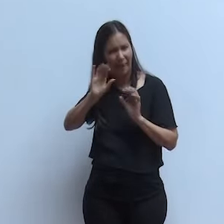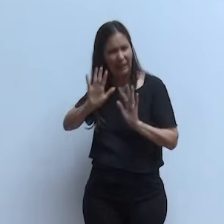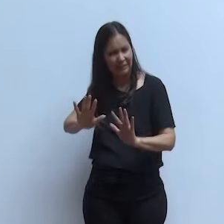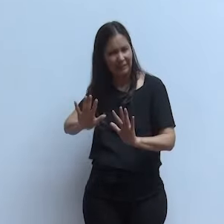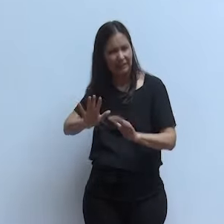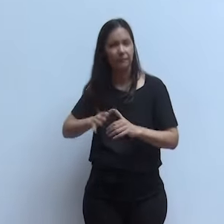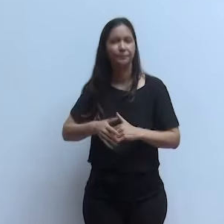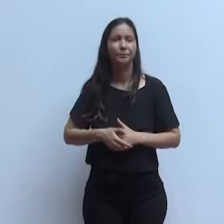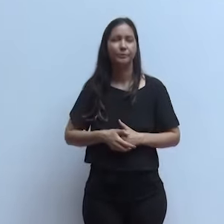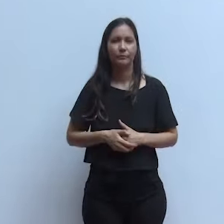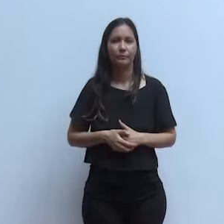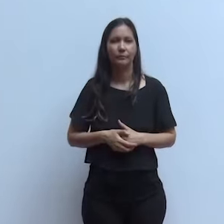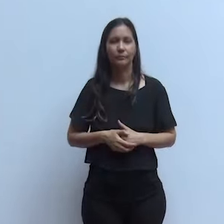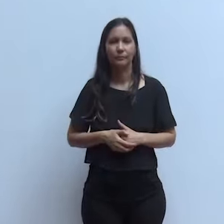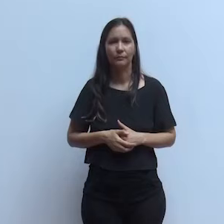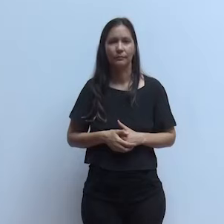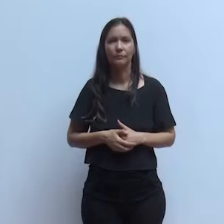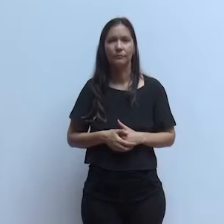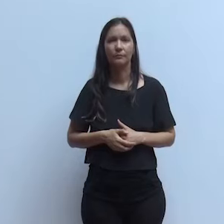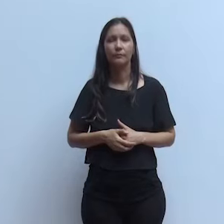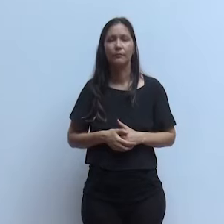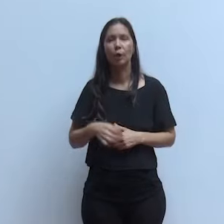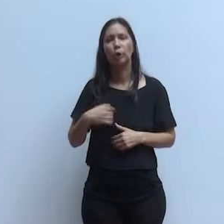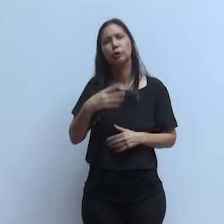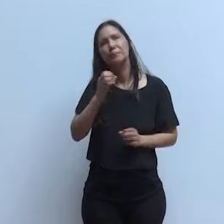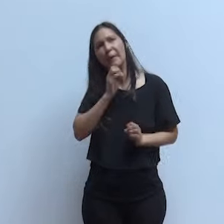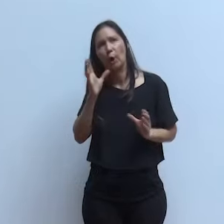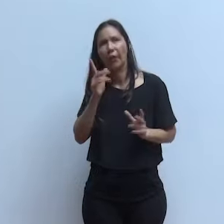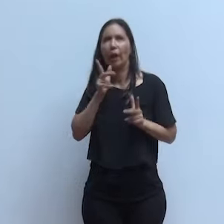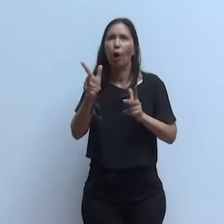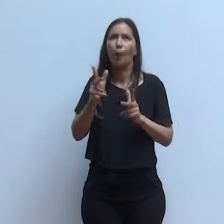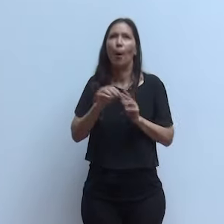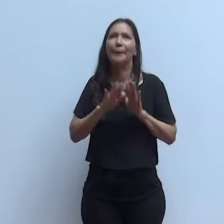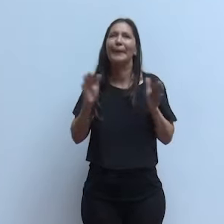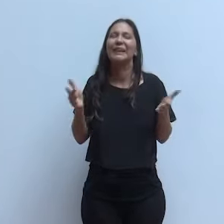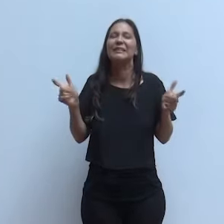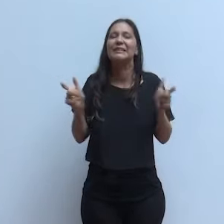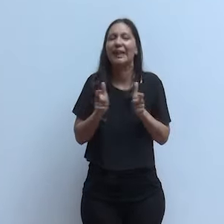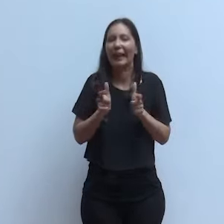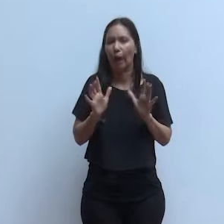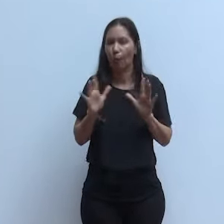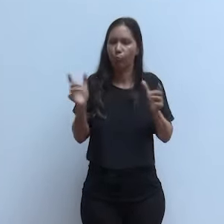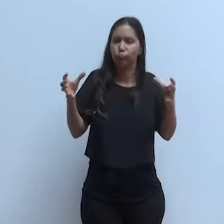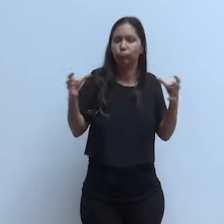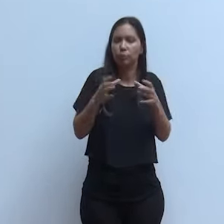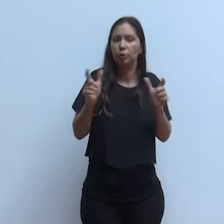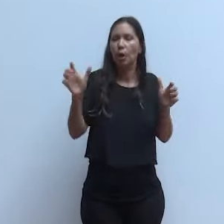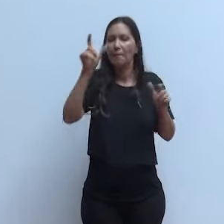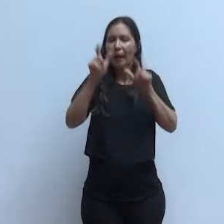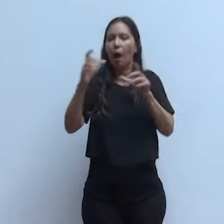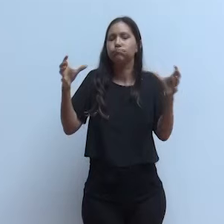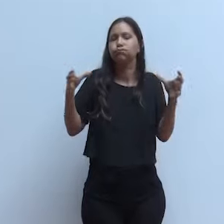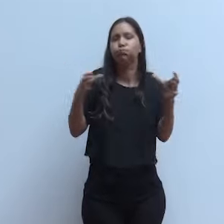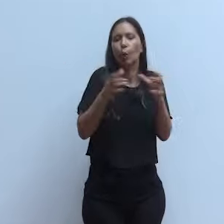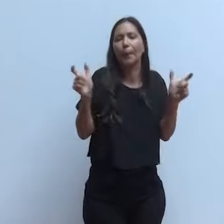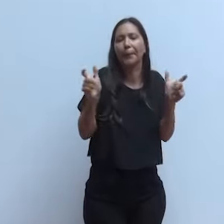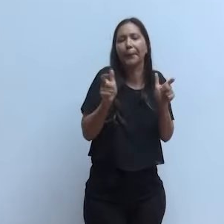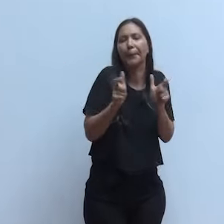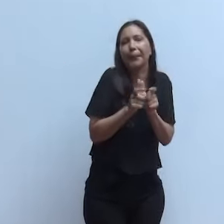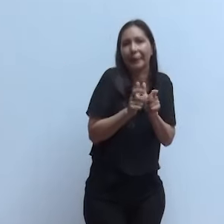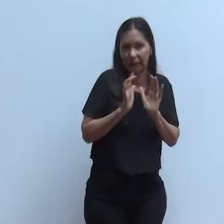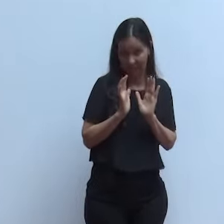también de jacobinismo pero yo prefiero hablar de mesa chica no pero lo destaco Porque para mí digo es la mejor prueba también de de que el